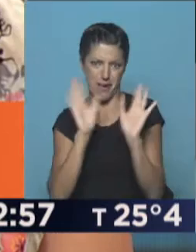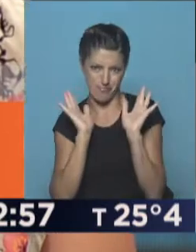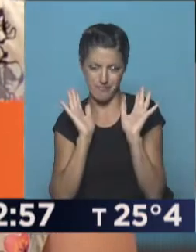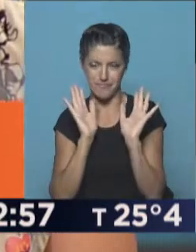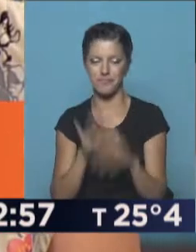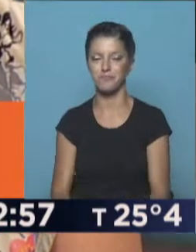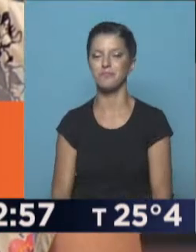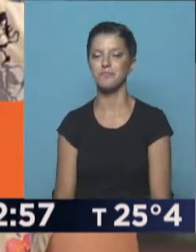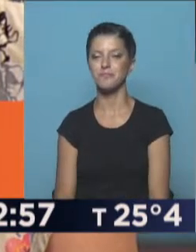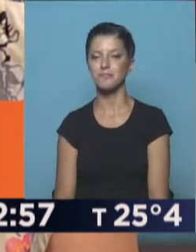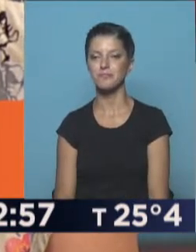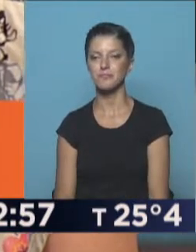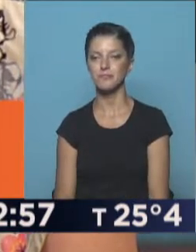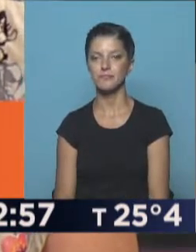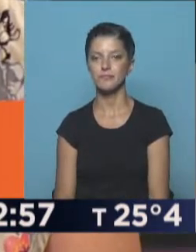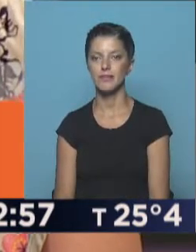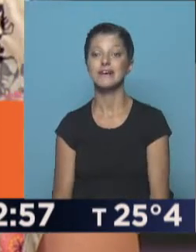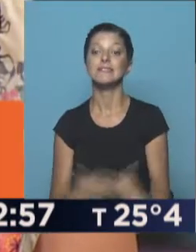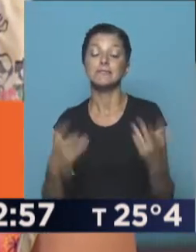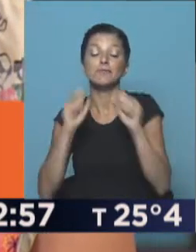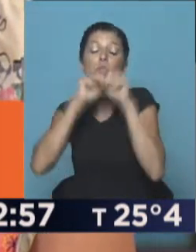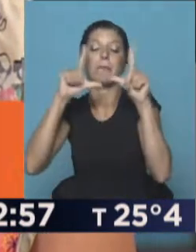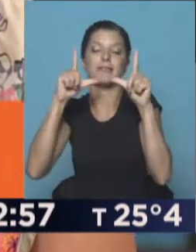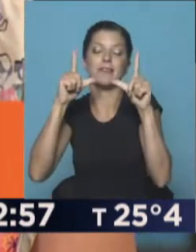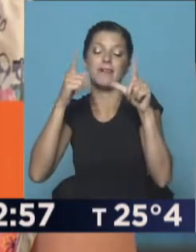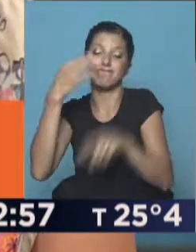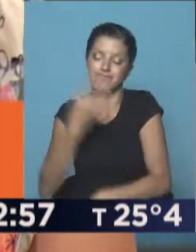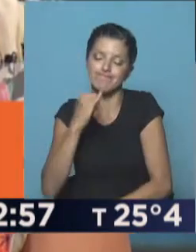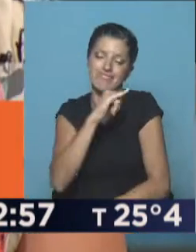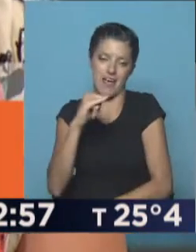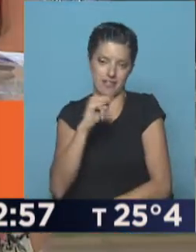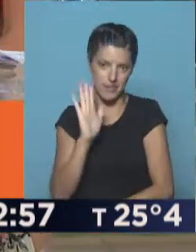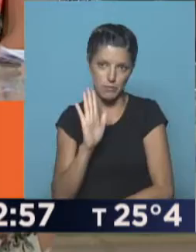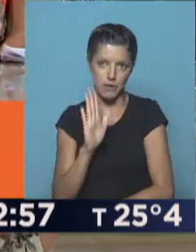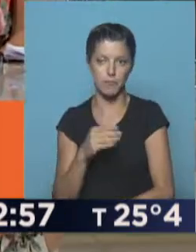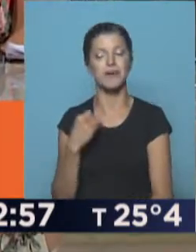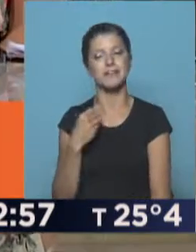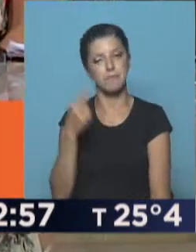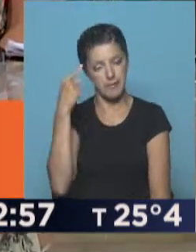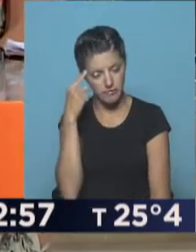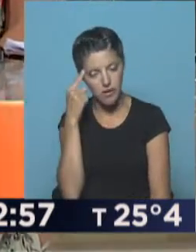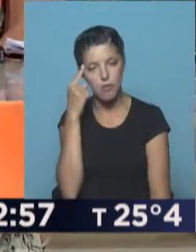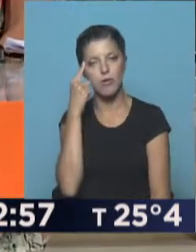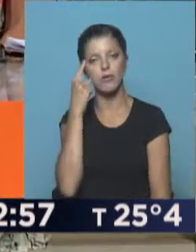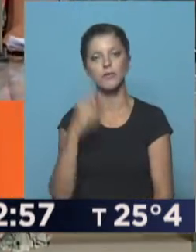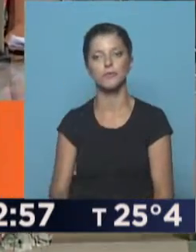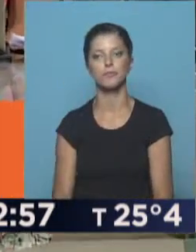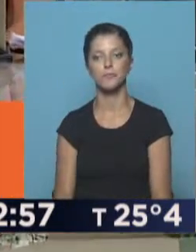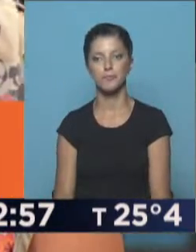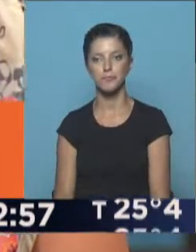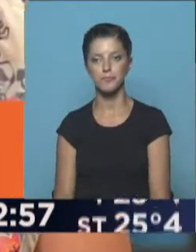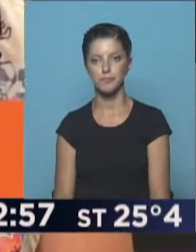vos decías, las sorpresas no fueron positivas, porque uno, si mirara las cosas en un sentido,